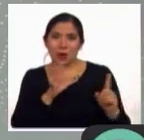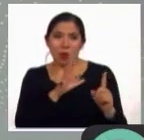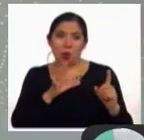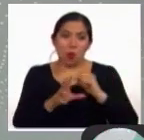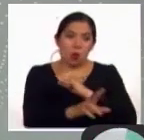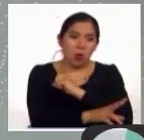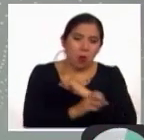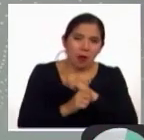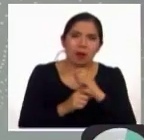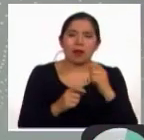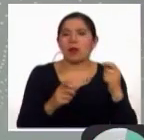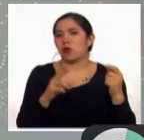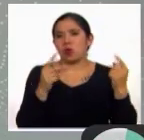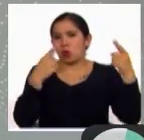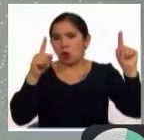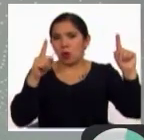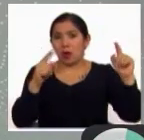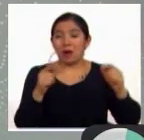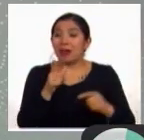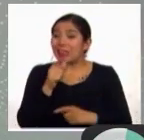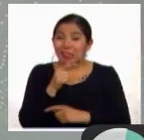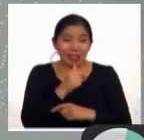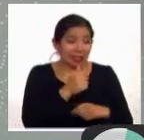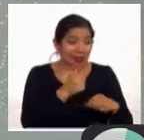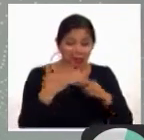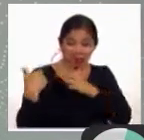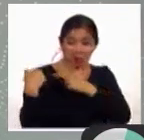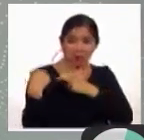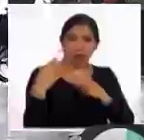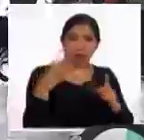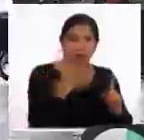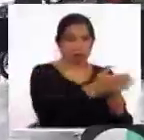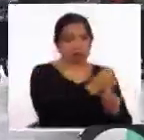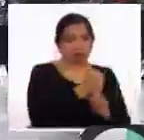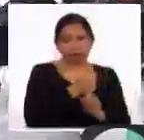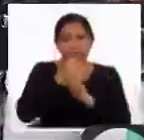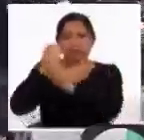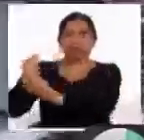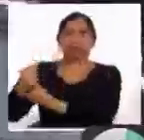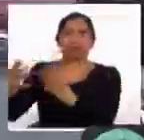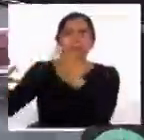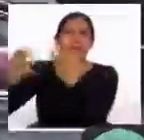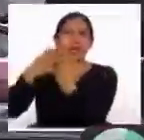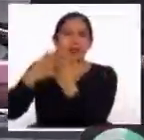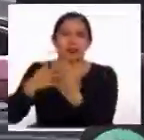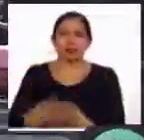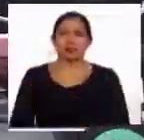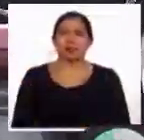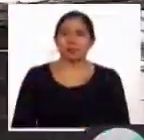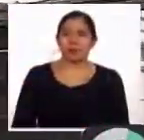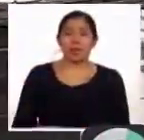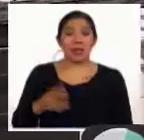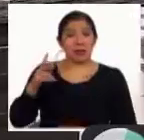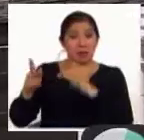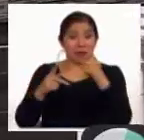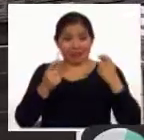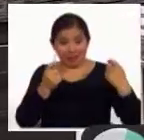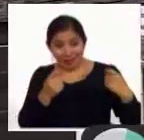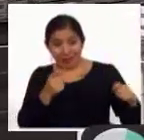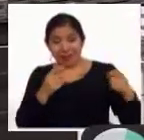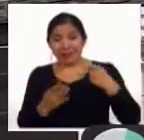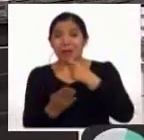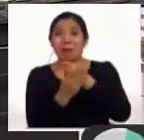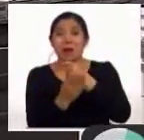sido enviados al penal de máxima seguridad. Los implicados en el atraco frustrado al Banco Mercantil Santa Cruz